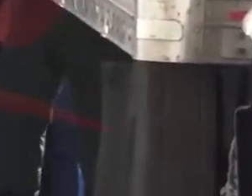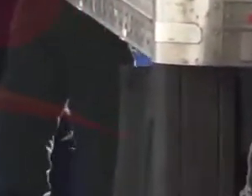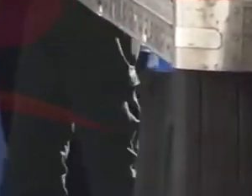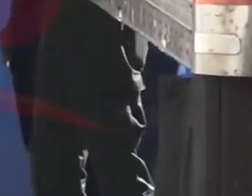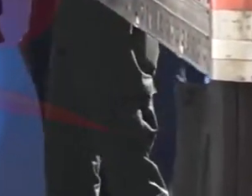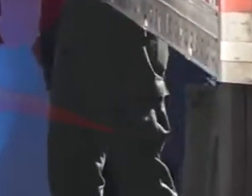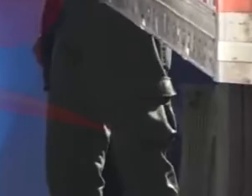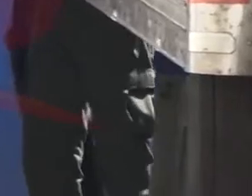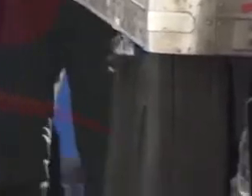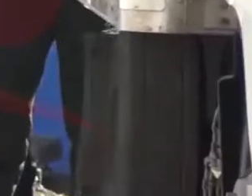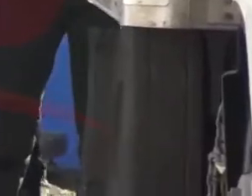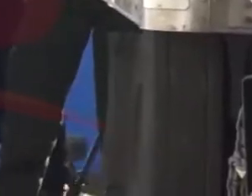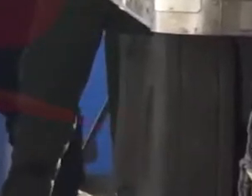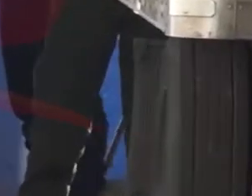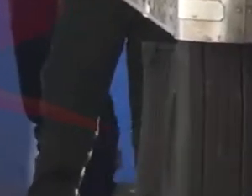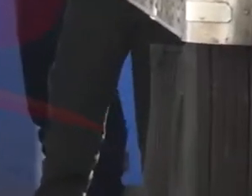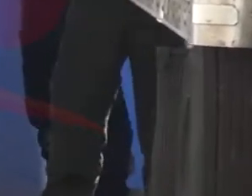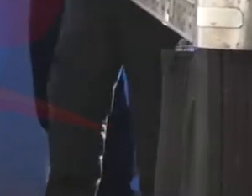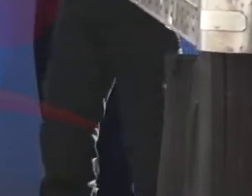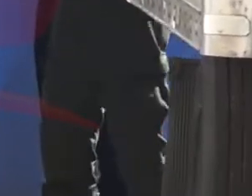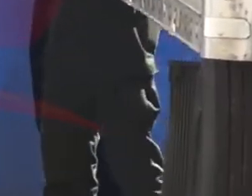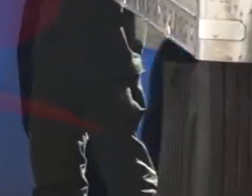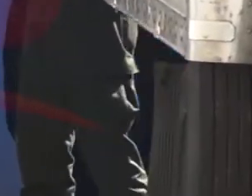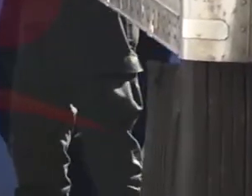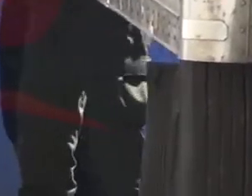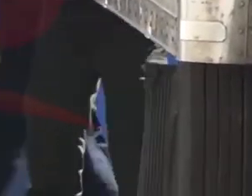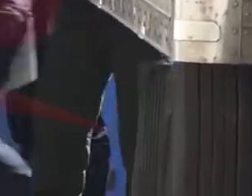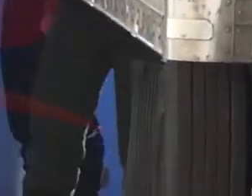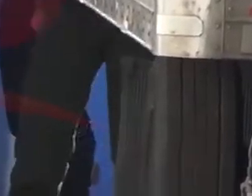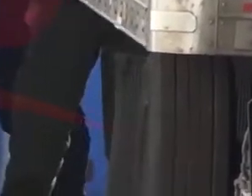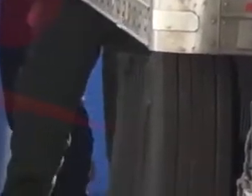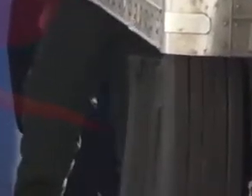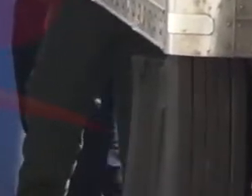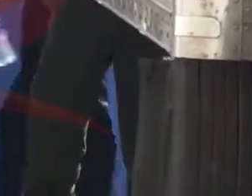elecciones generales. El comisionado general Jaime Vanegas informó que unos